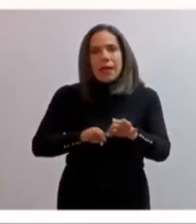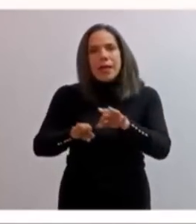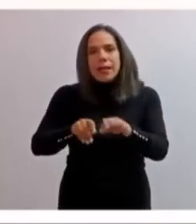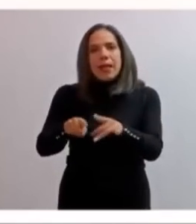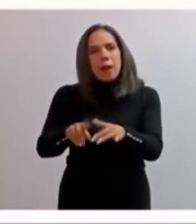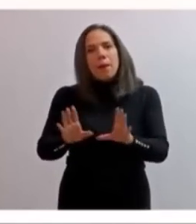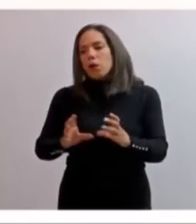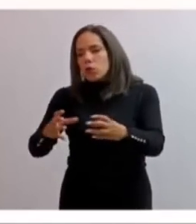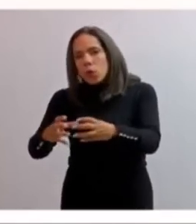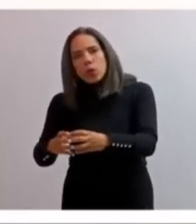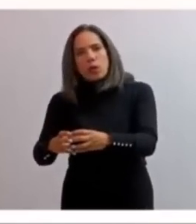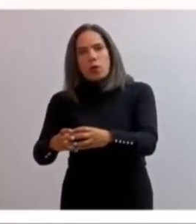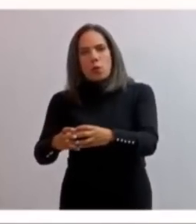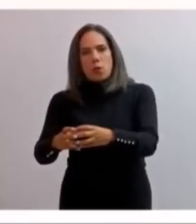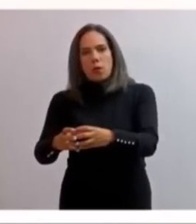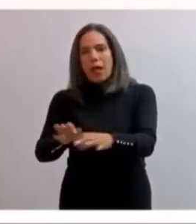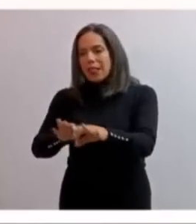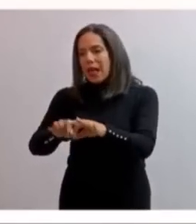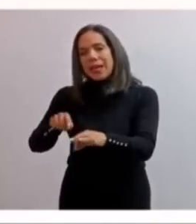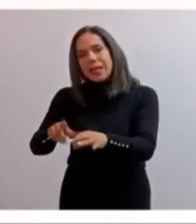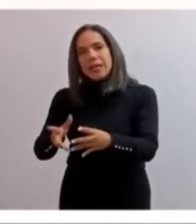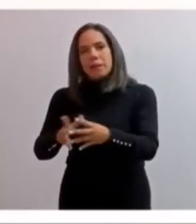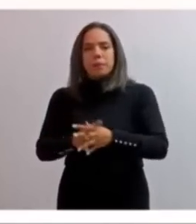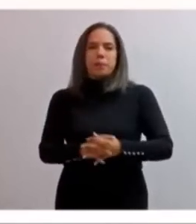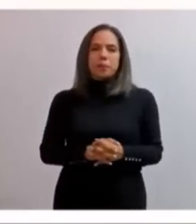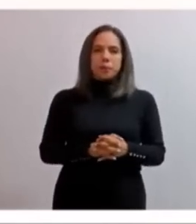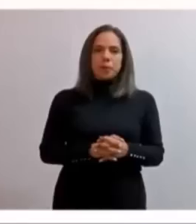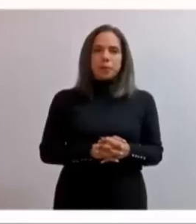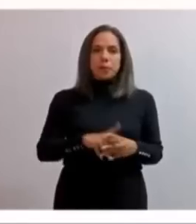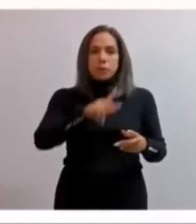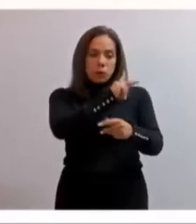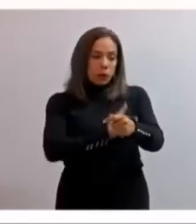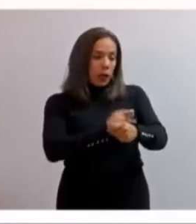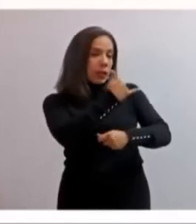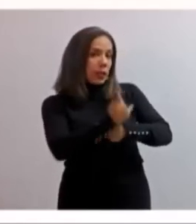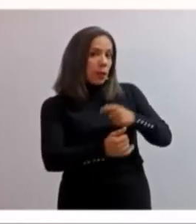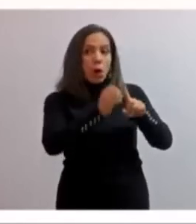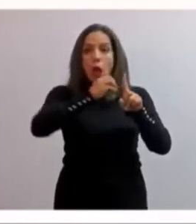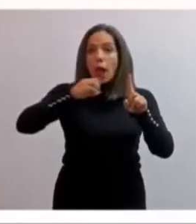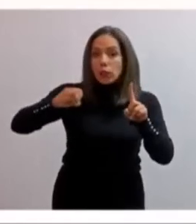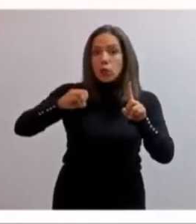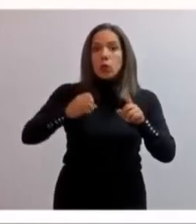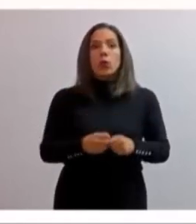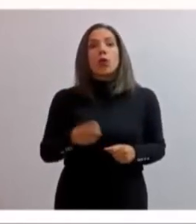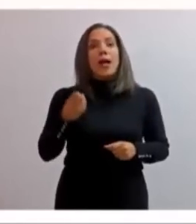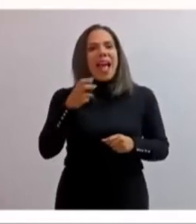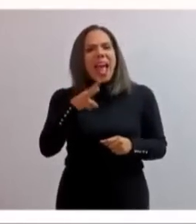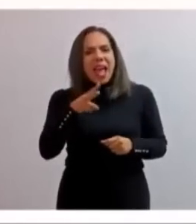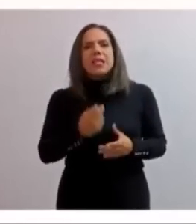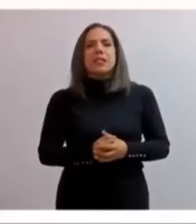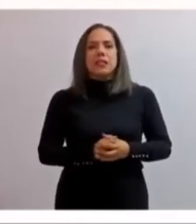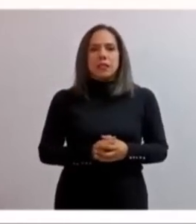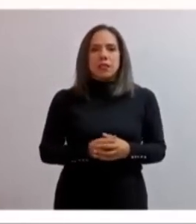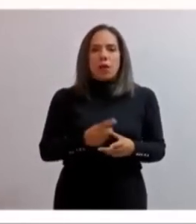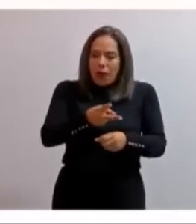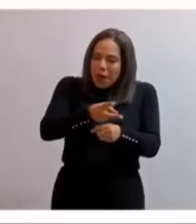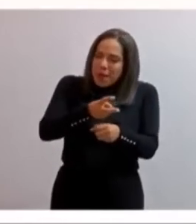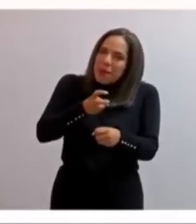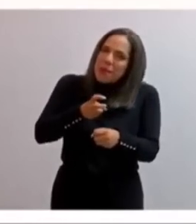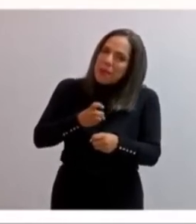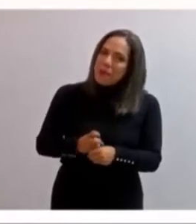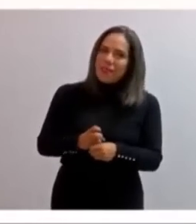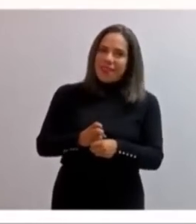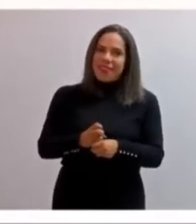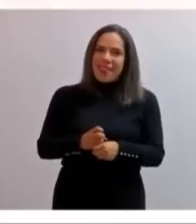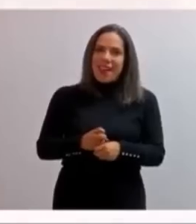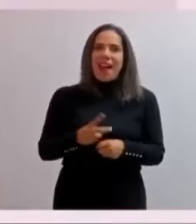con ellos. El proyecto curricular, en este sentido, hace una invitación